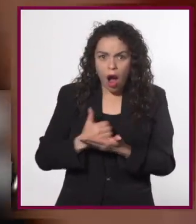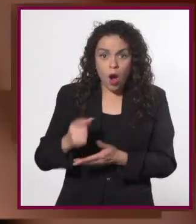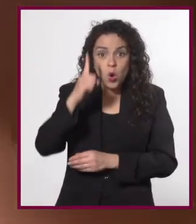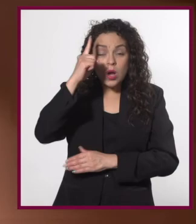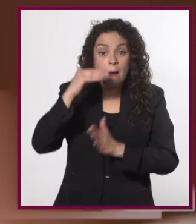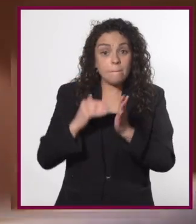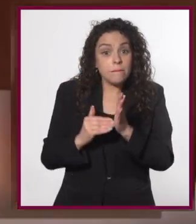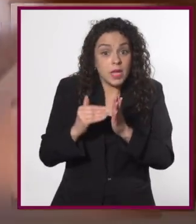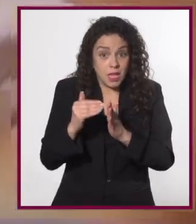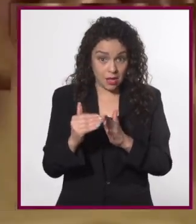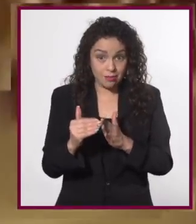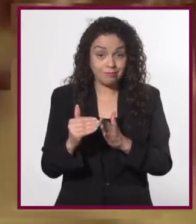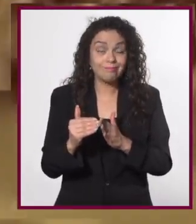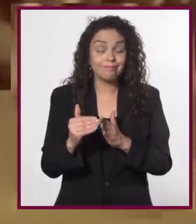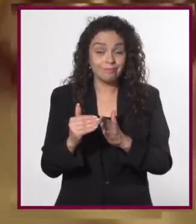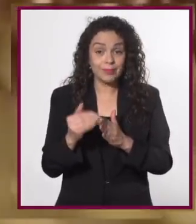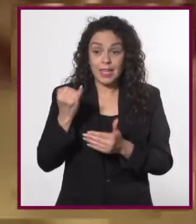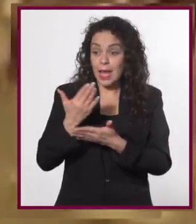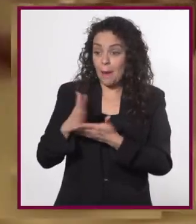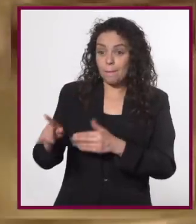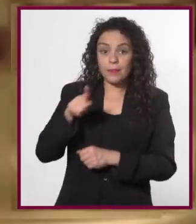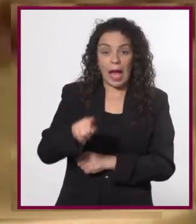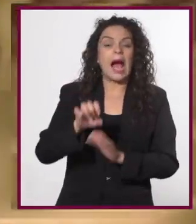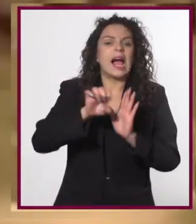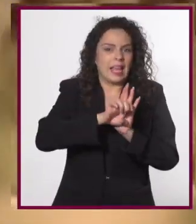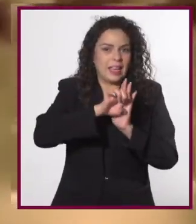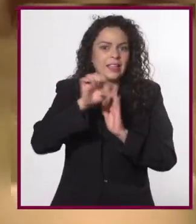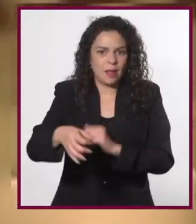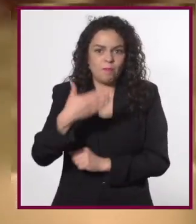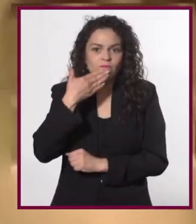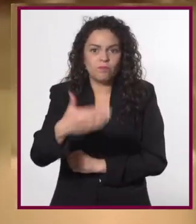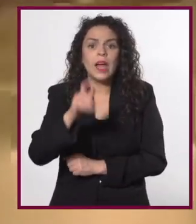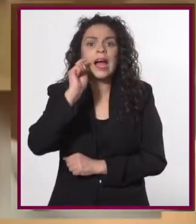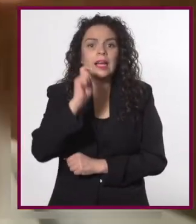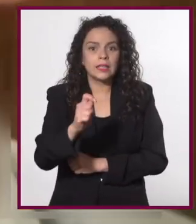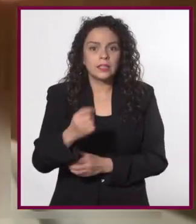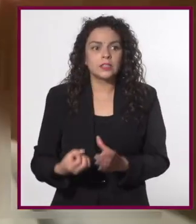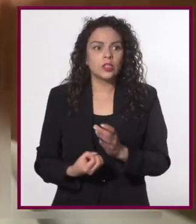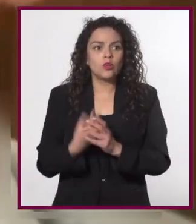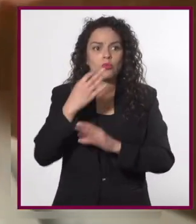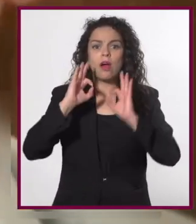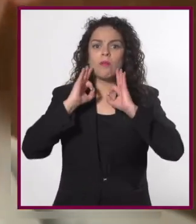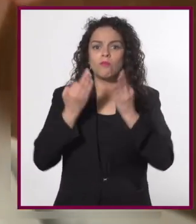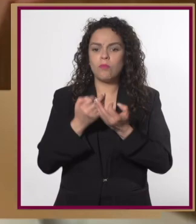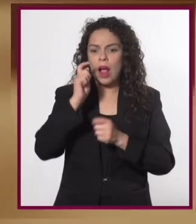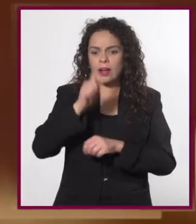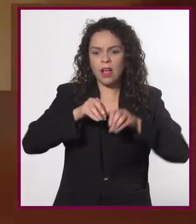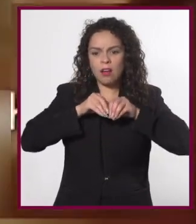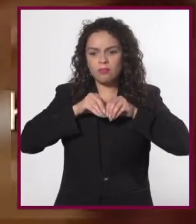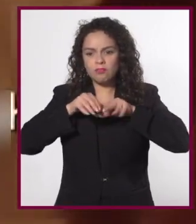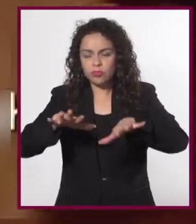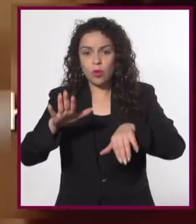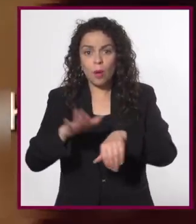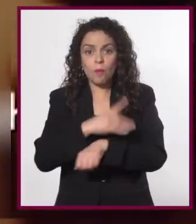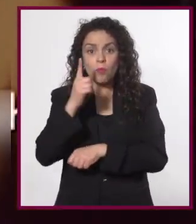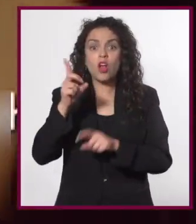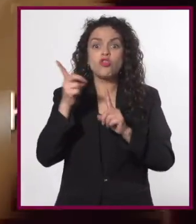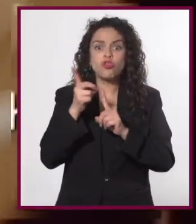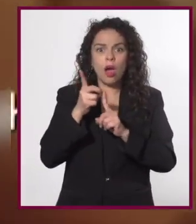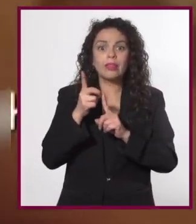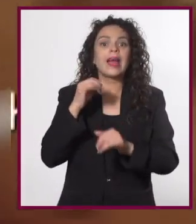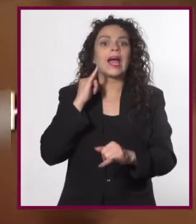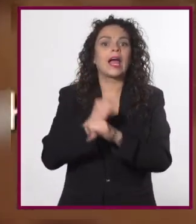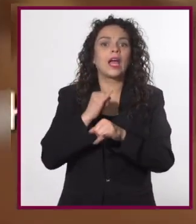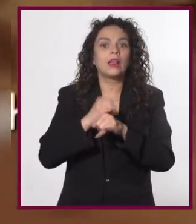de 1 millón. Además, es muy buen ejemplo también de los nuevos esquemas de distribución. Se estrenó directamente en